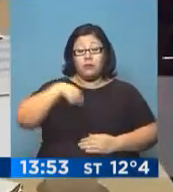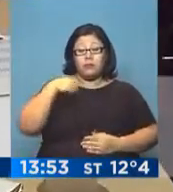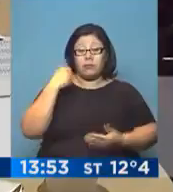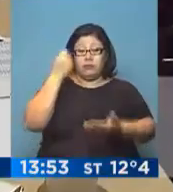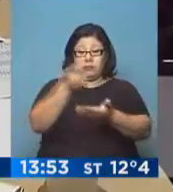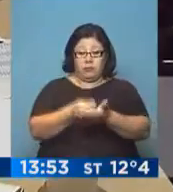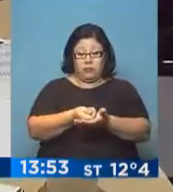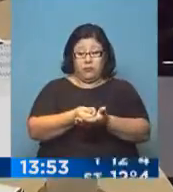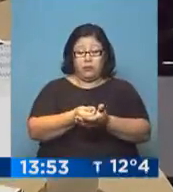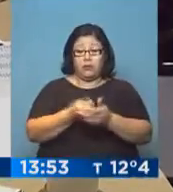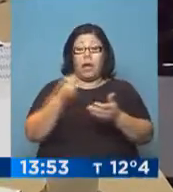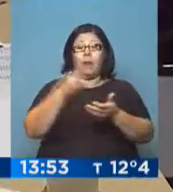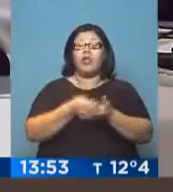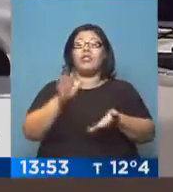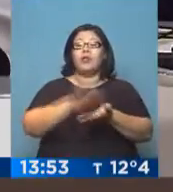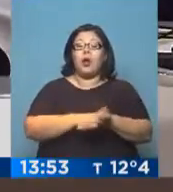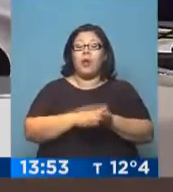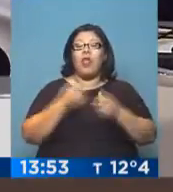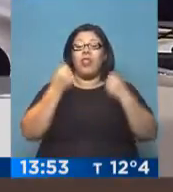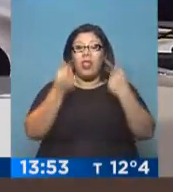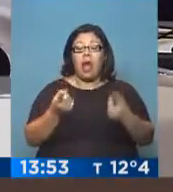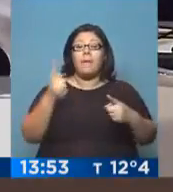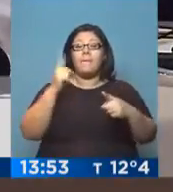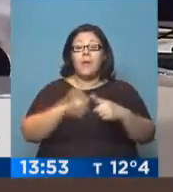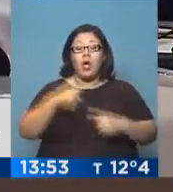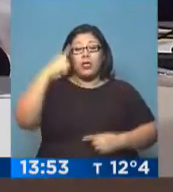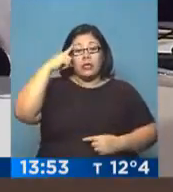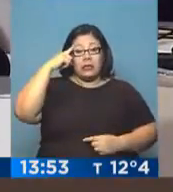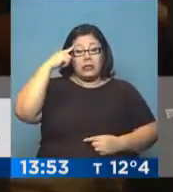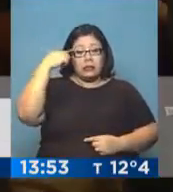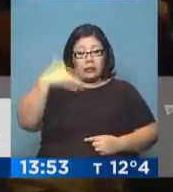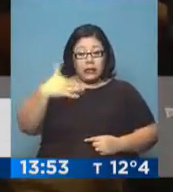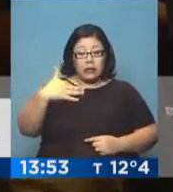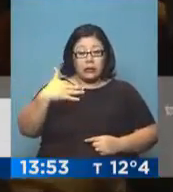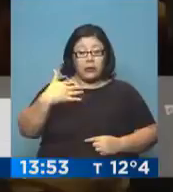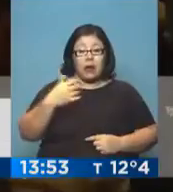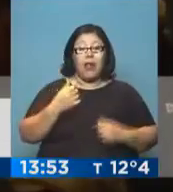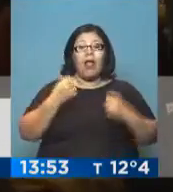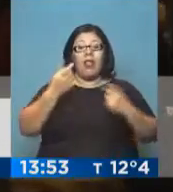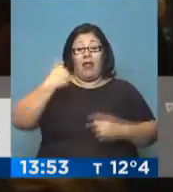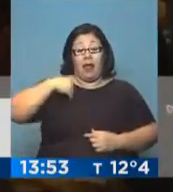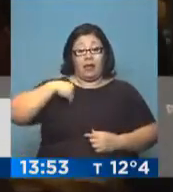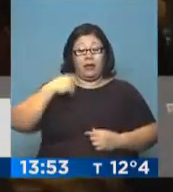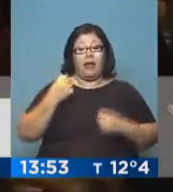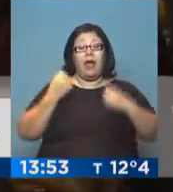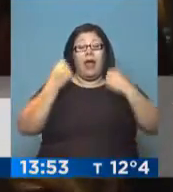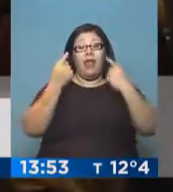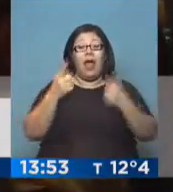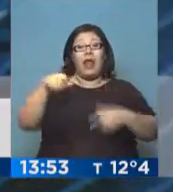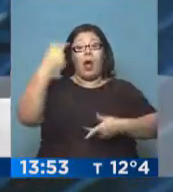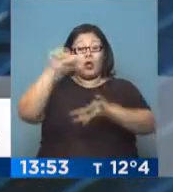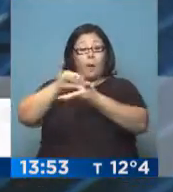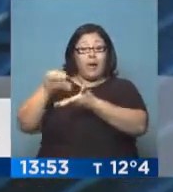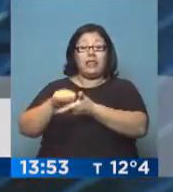el terreno de la propiedad intelectual es poder generar desde la Argentina y desde los países como